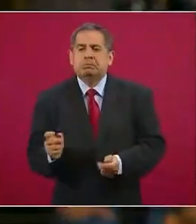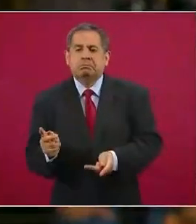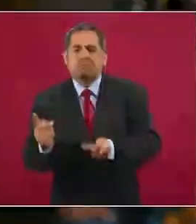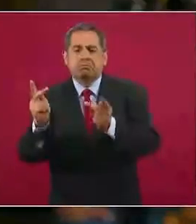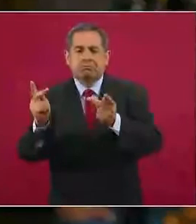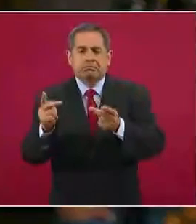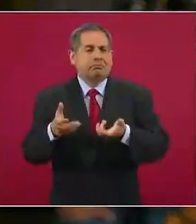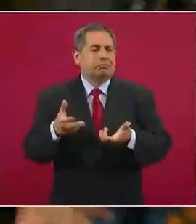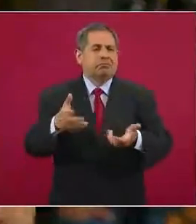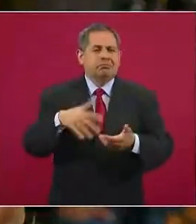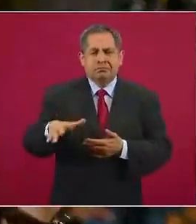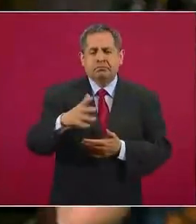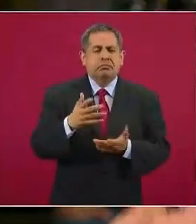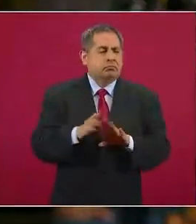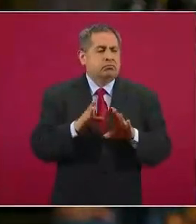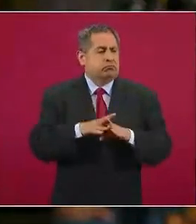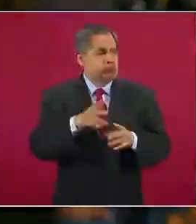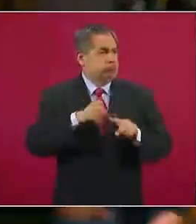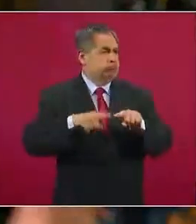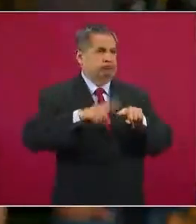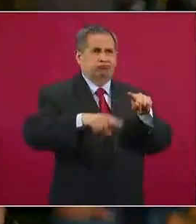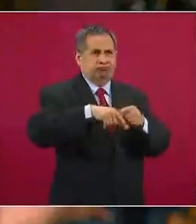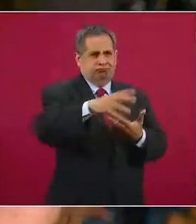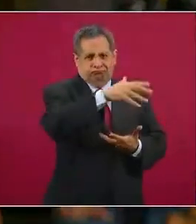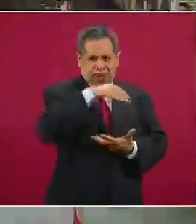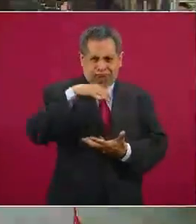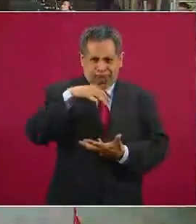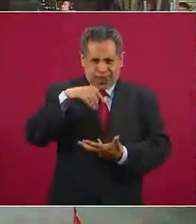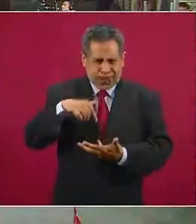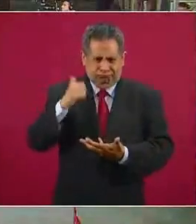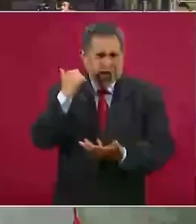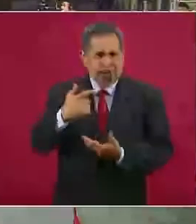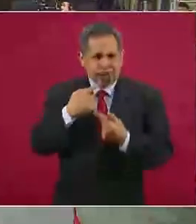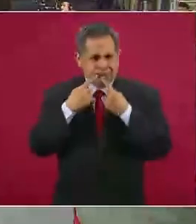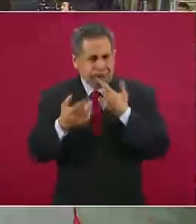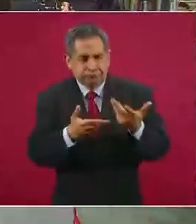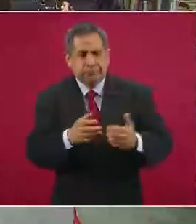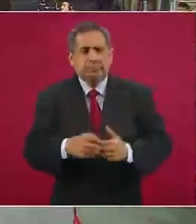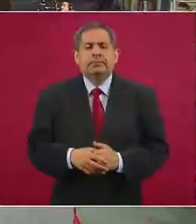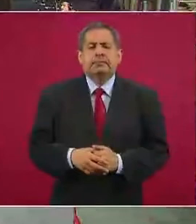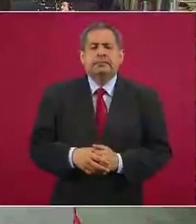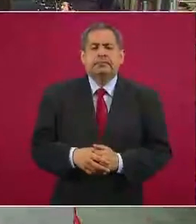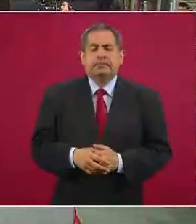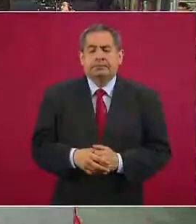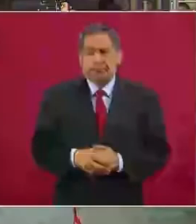negro en las calles de la ciudad. ¿Qué se va a hacer con estos productos y si habrá diálogo? Gracias. Pues hay que buscar